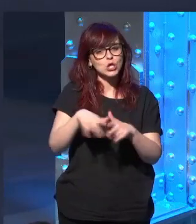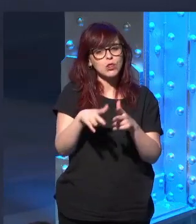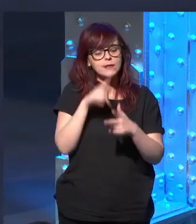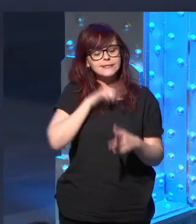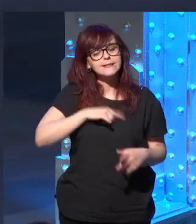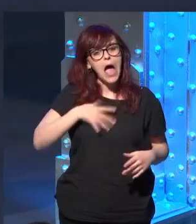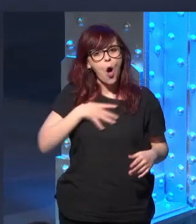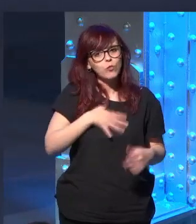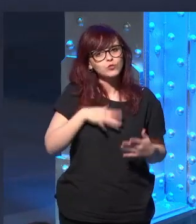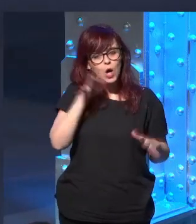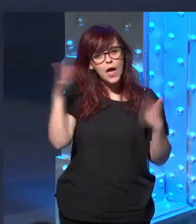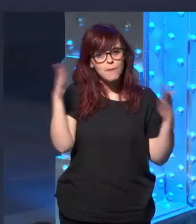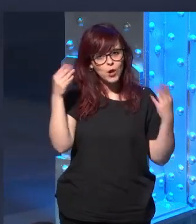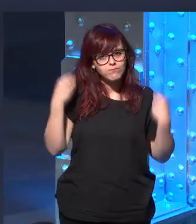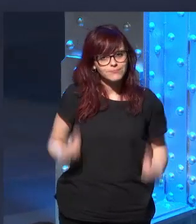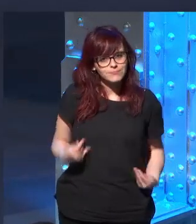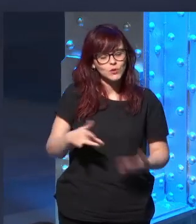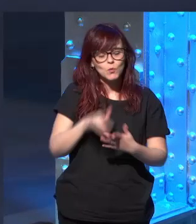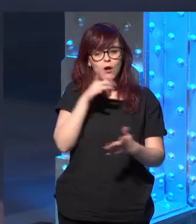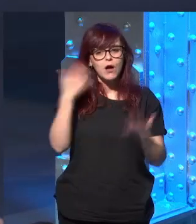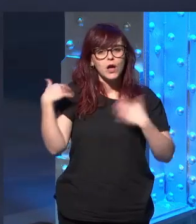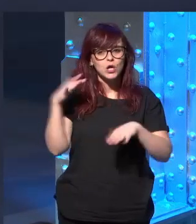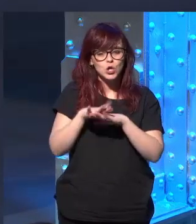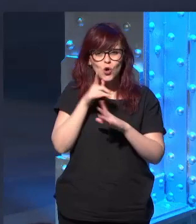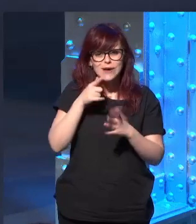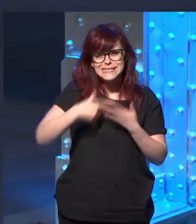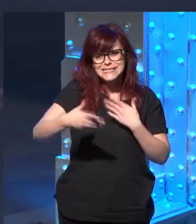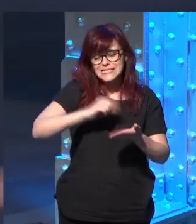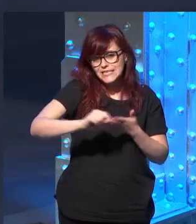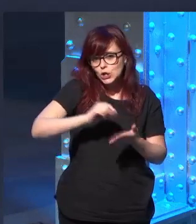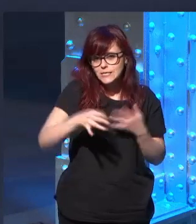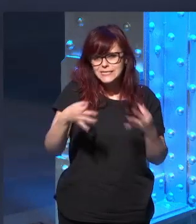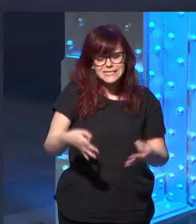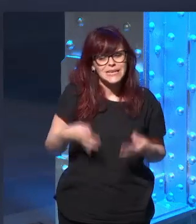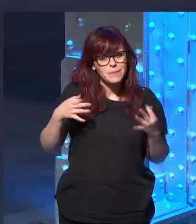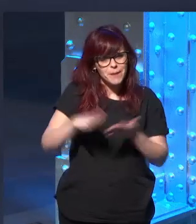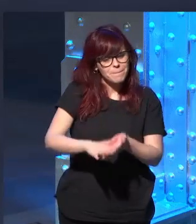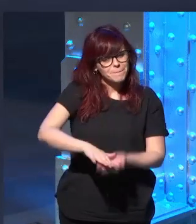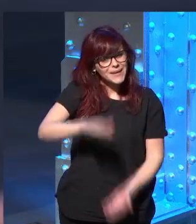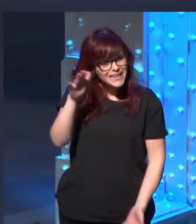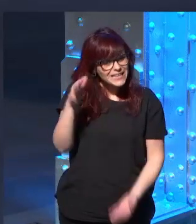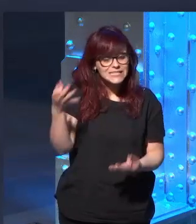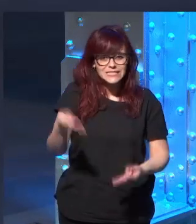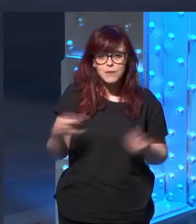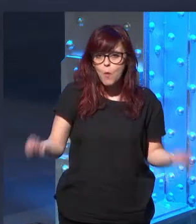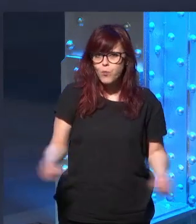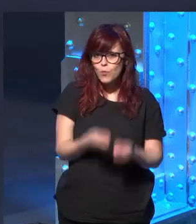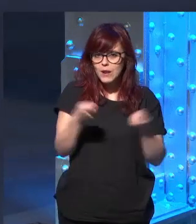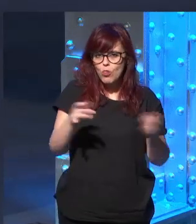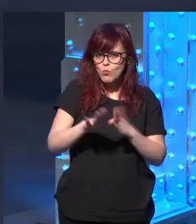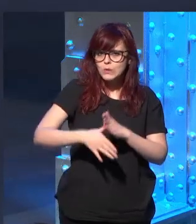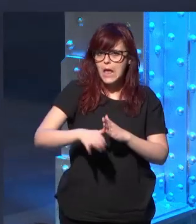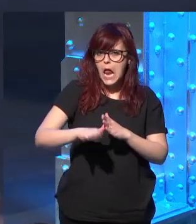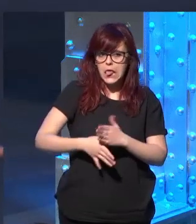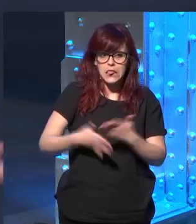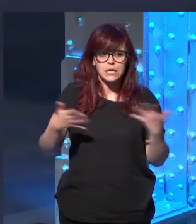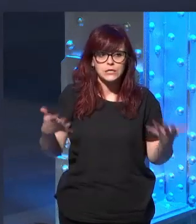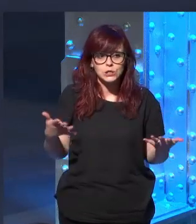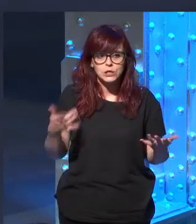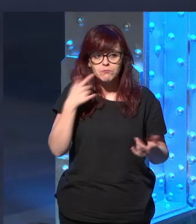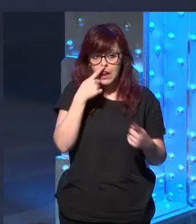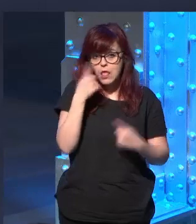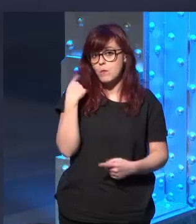sociales. Uh-huh. Que a mí me sirvieron mucho porque yo he sido una escritora, bueno, siempre he escrito desde pequeña, pero he publicado muy tarde en realidad, ¿no?